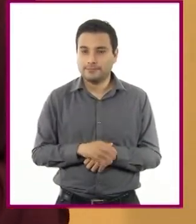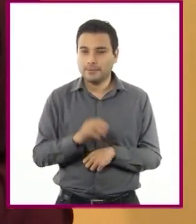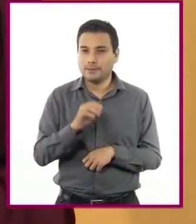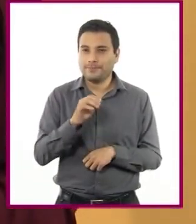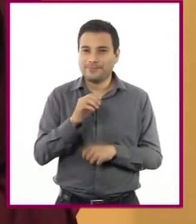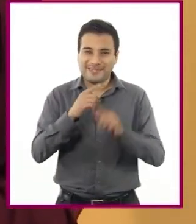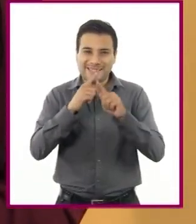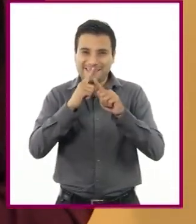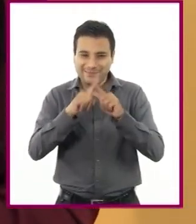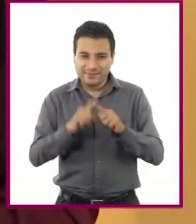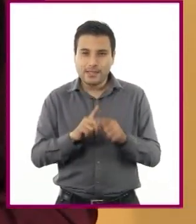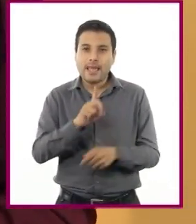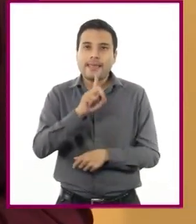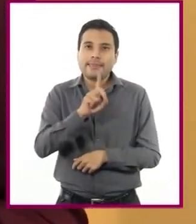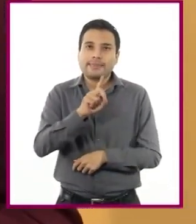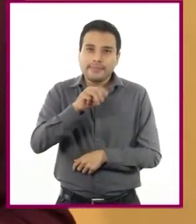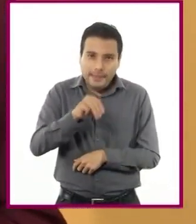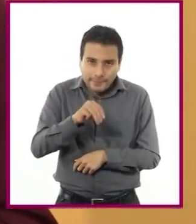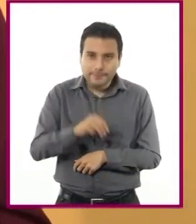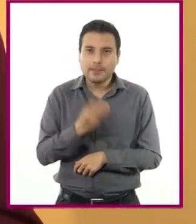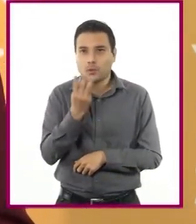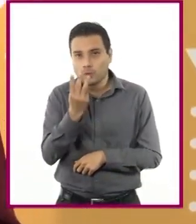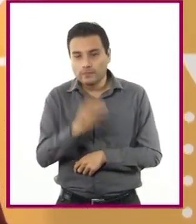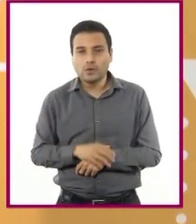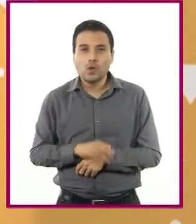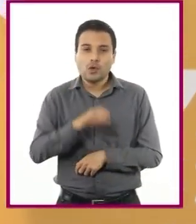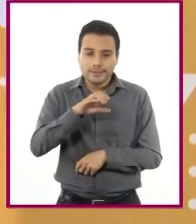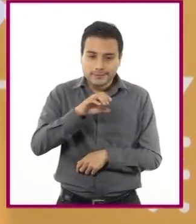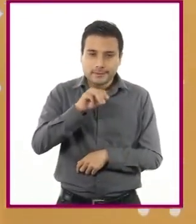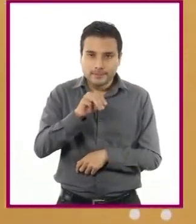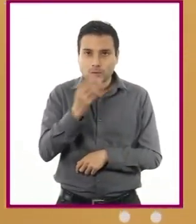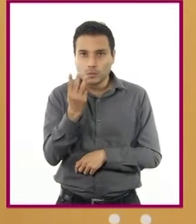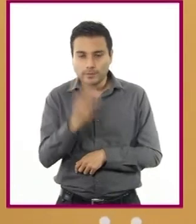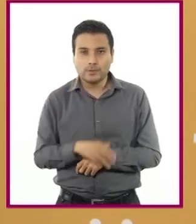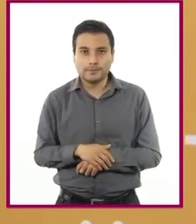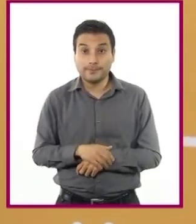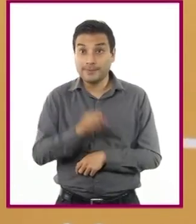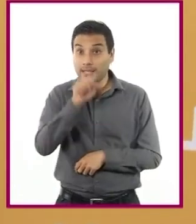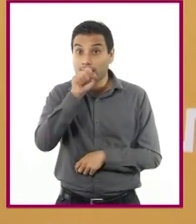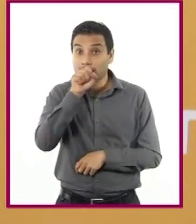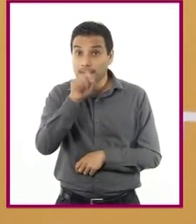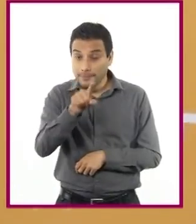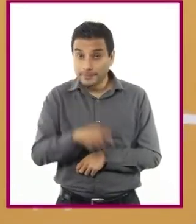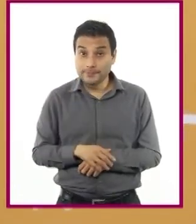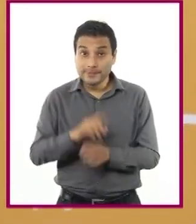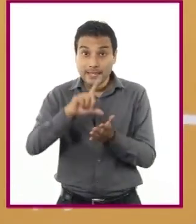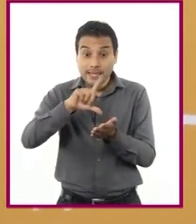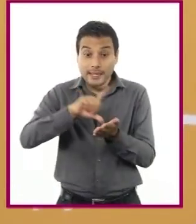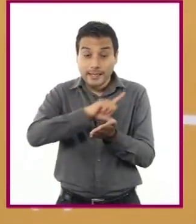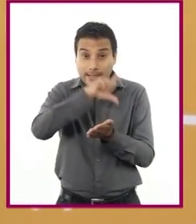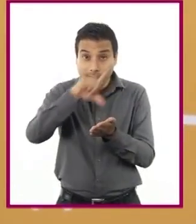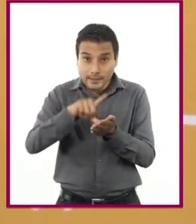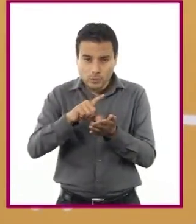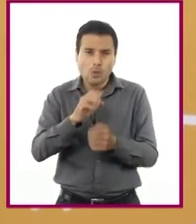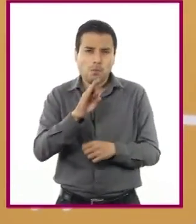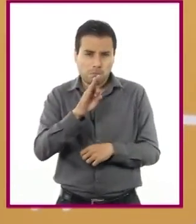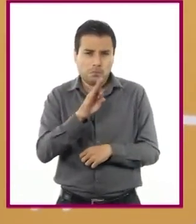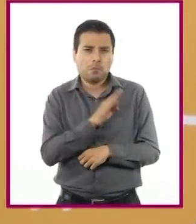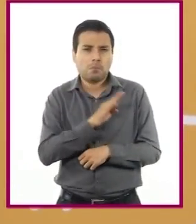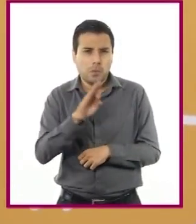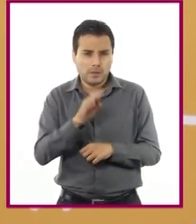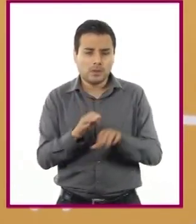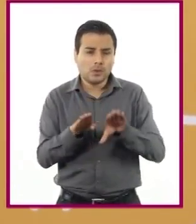cúbico, como decímetro cúbico o centímetro cúbico. De igual manera, el litro puede expresarse a través